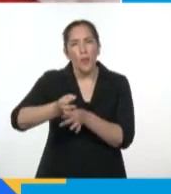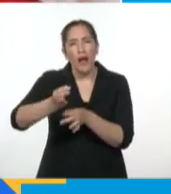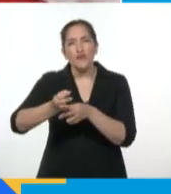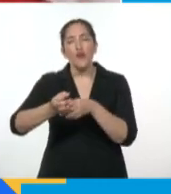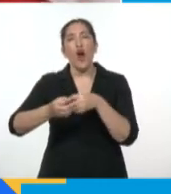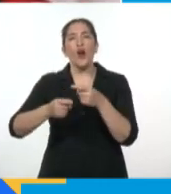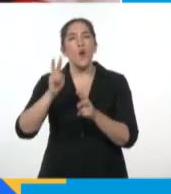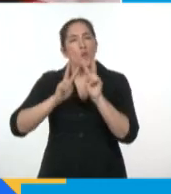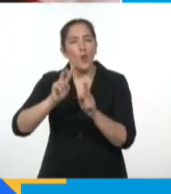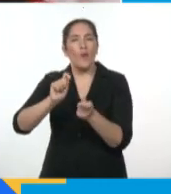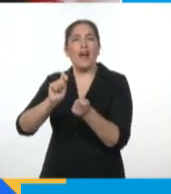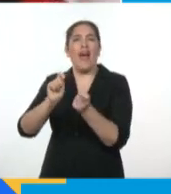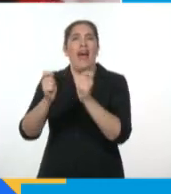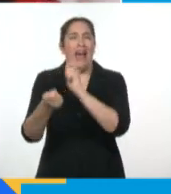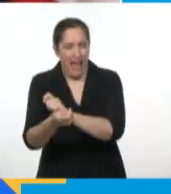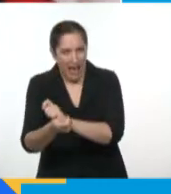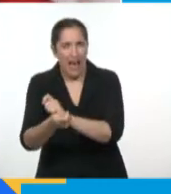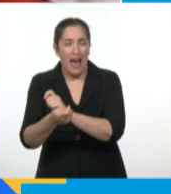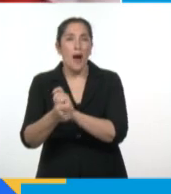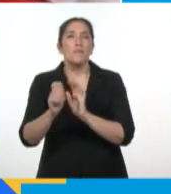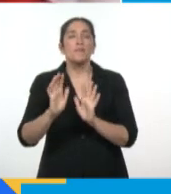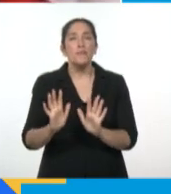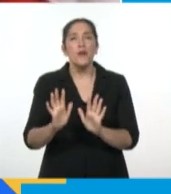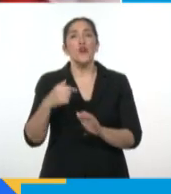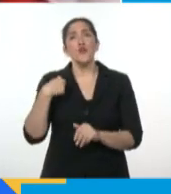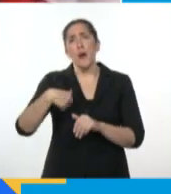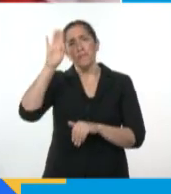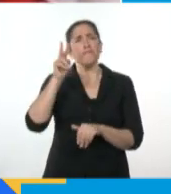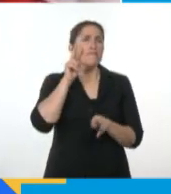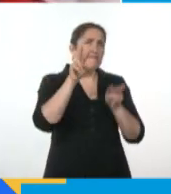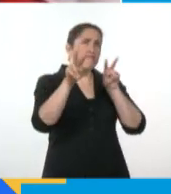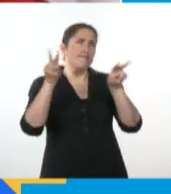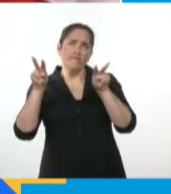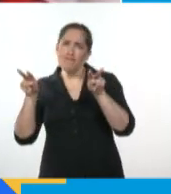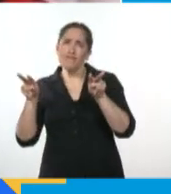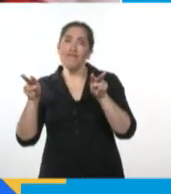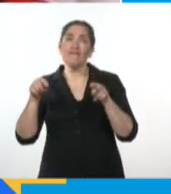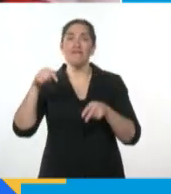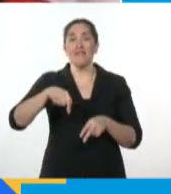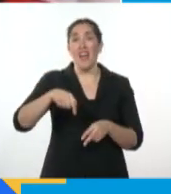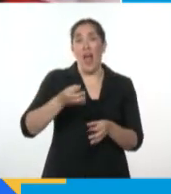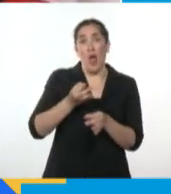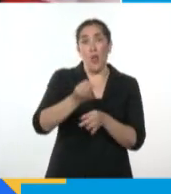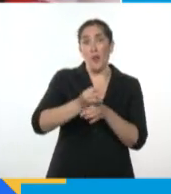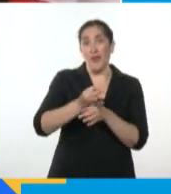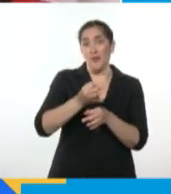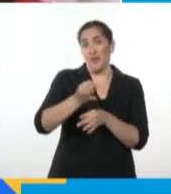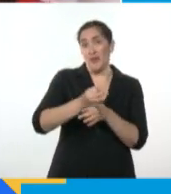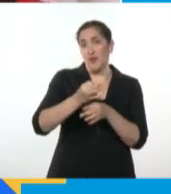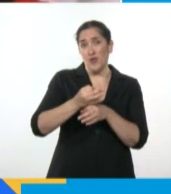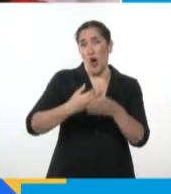tienden a cambiar, pero en general lo que observamos es que nuestro modelaje educativo desde